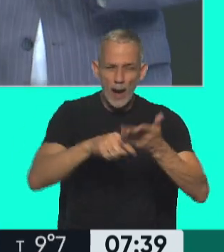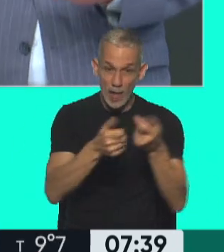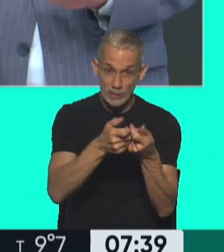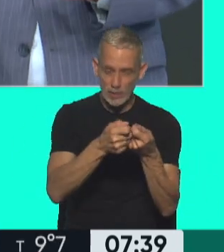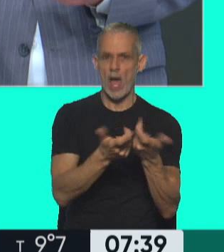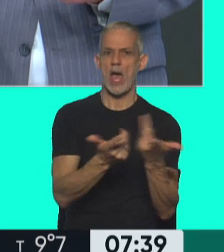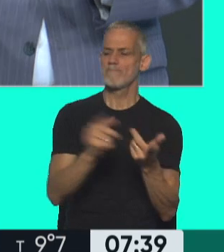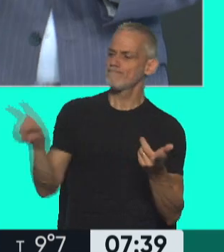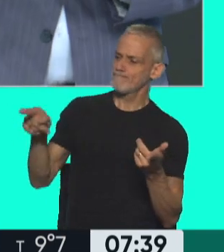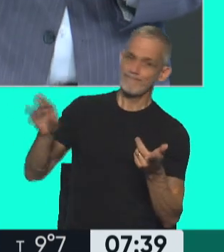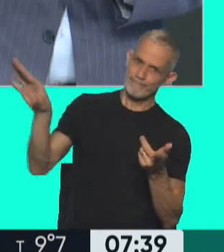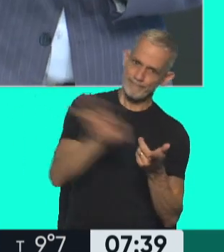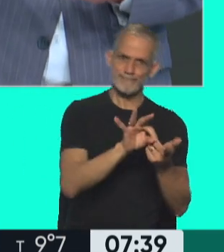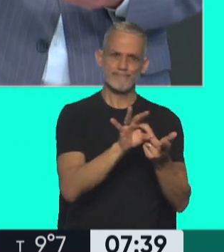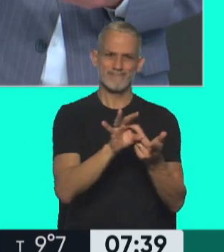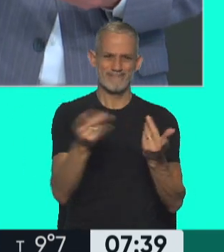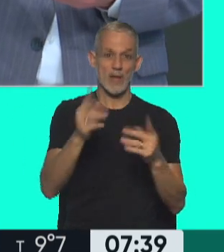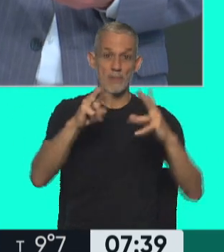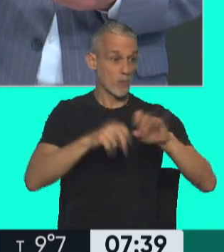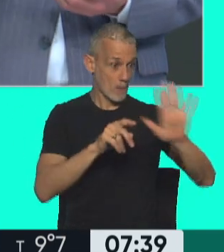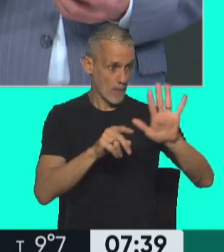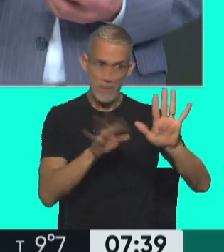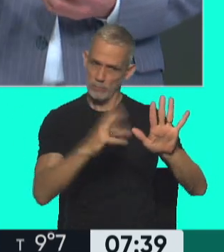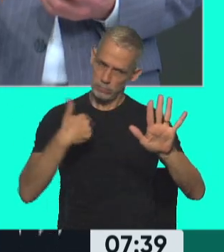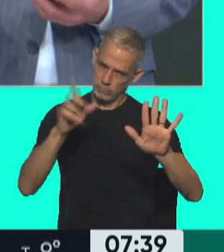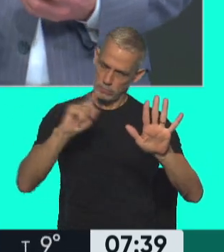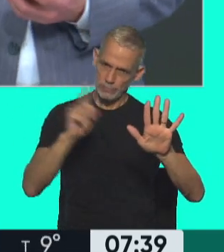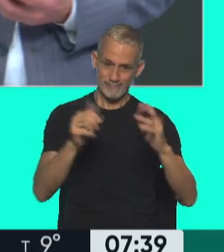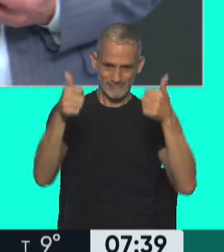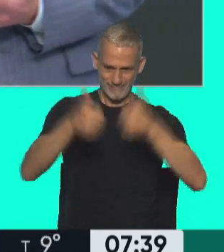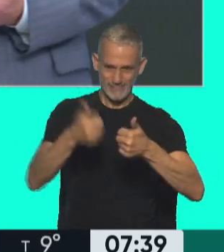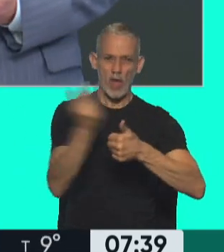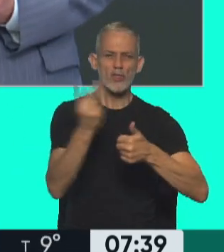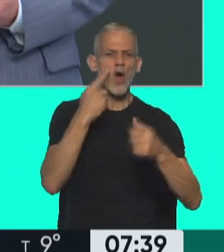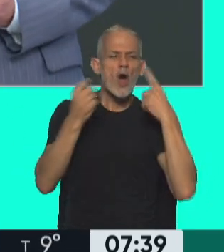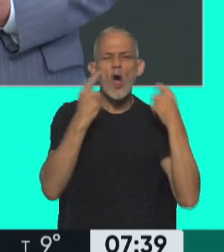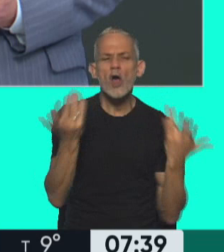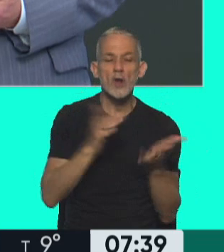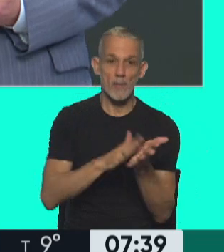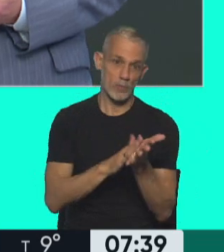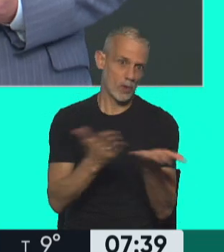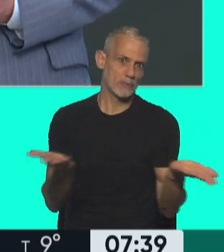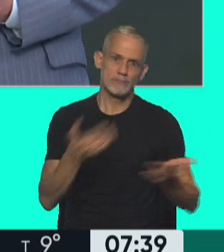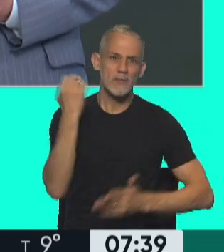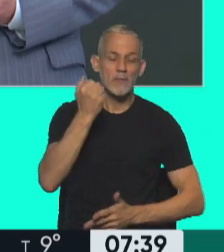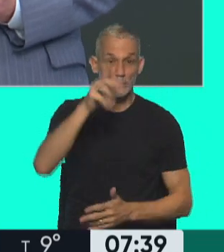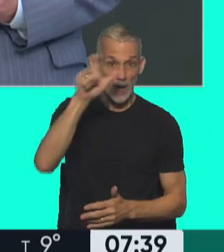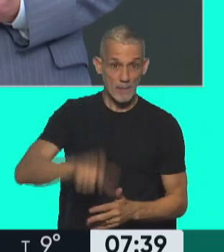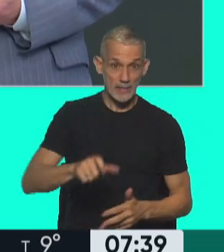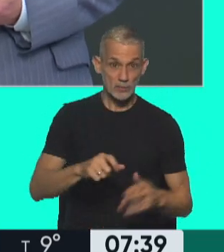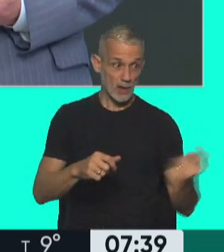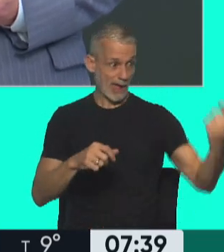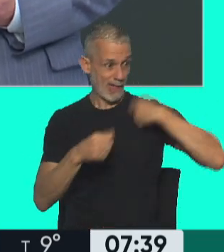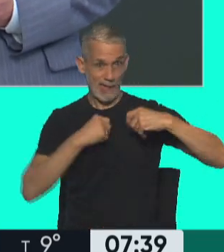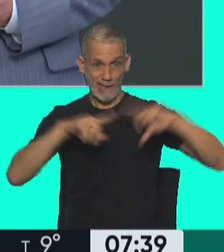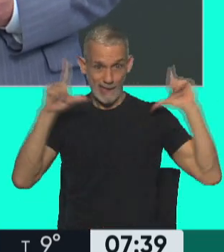ocurrido porque el perito de parte habría dicho, no, paren, esto no se hace así y podría haber controlado la prueba. Es fundamental que una persona que es